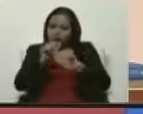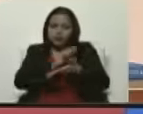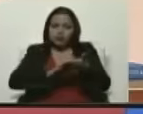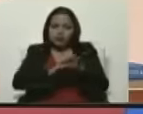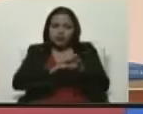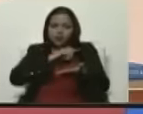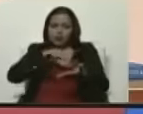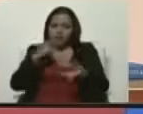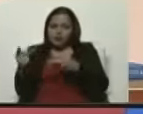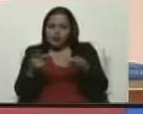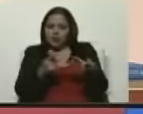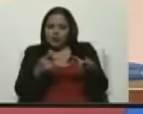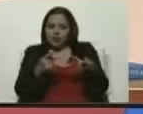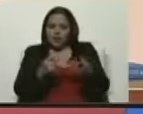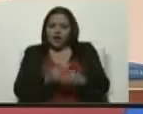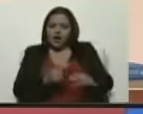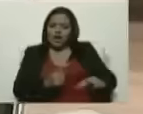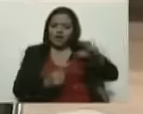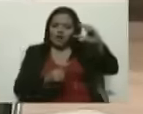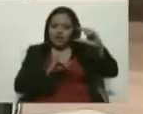Y a la izquierda, en la sonrisa,